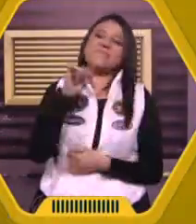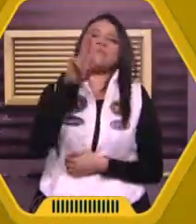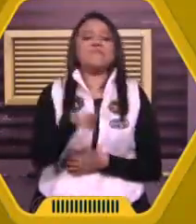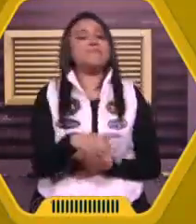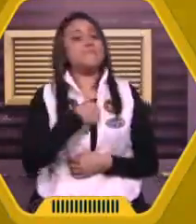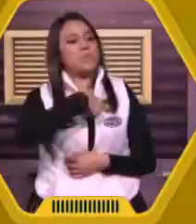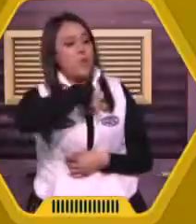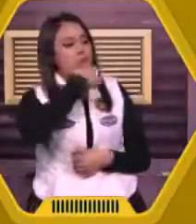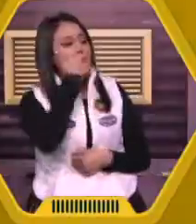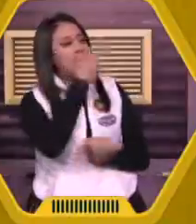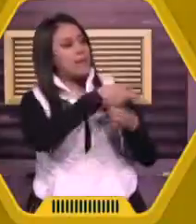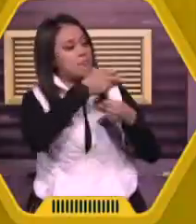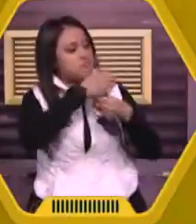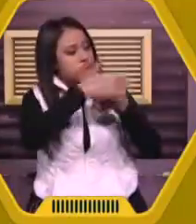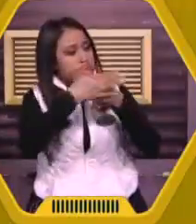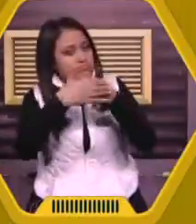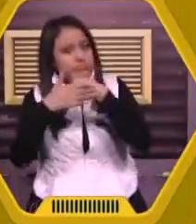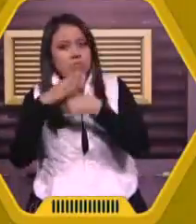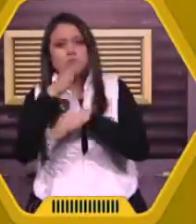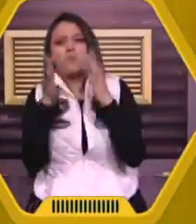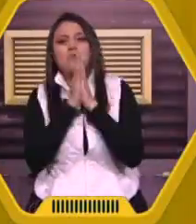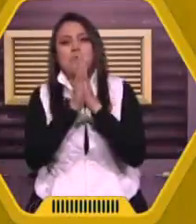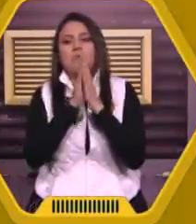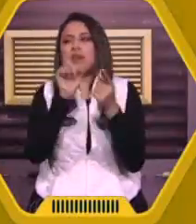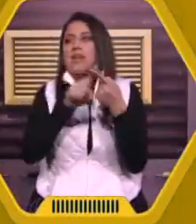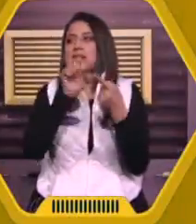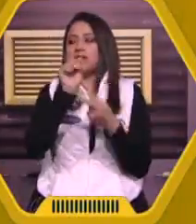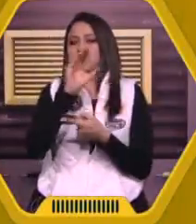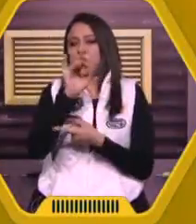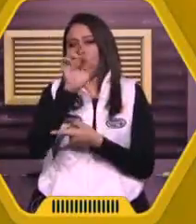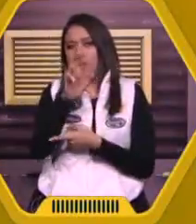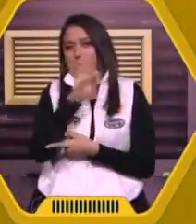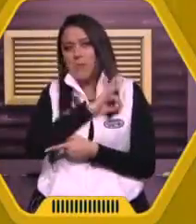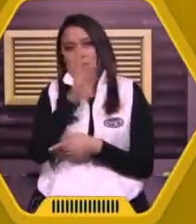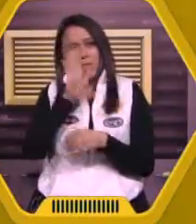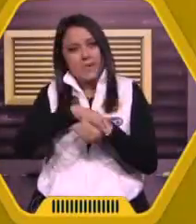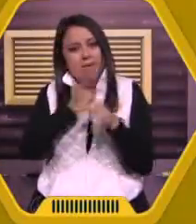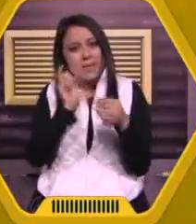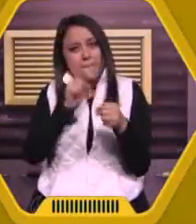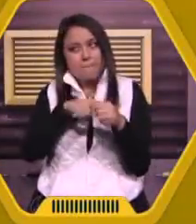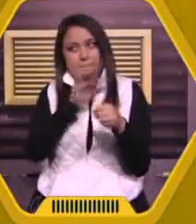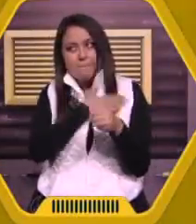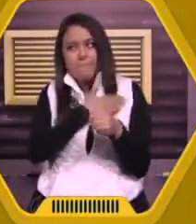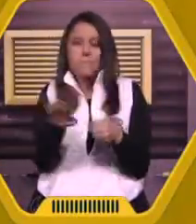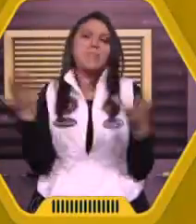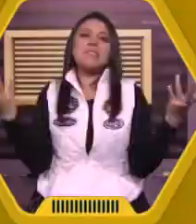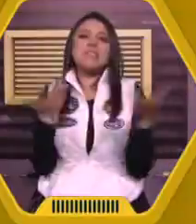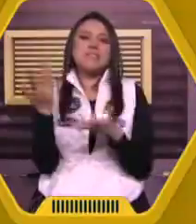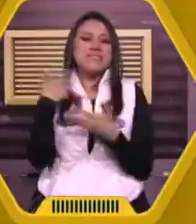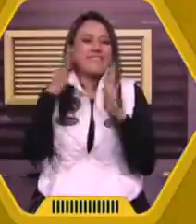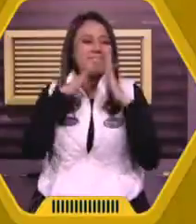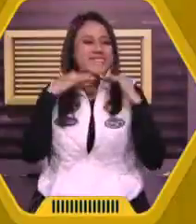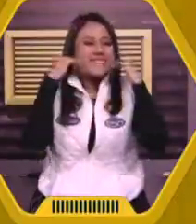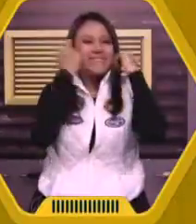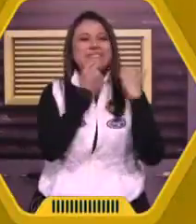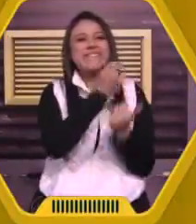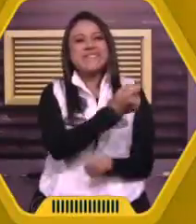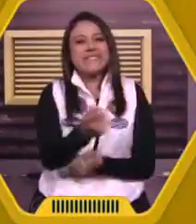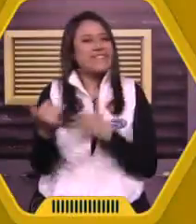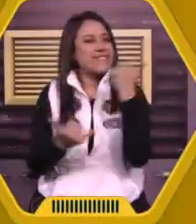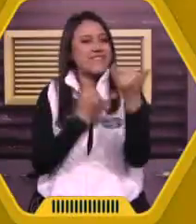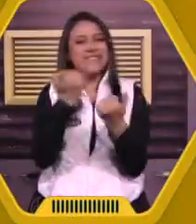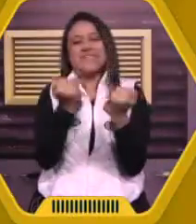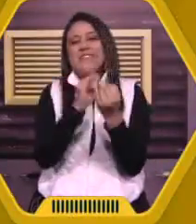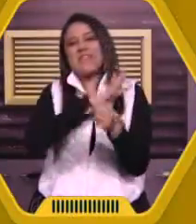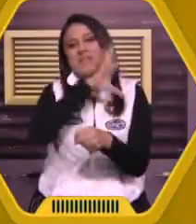gente a que como nosotros, Score México, se sumen a esta noble causa y a dar sonrisas a los niños y a la juventud en